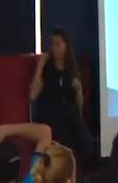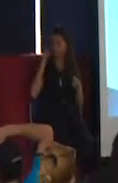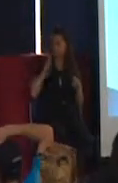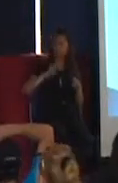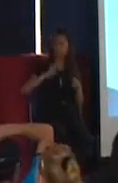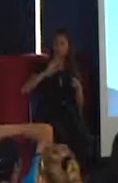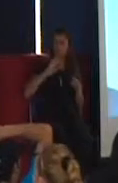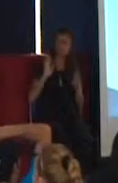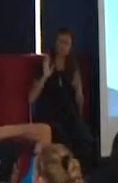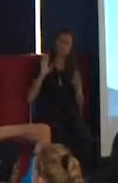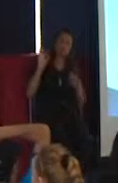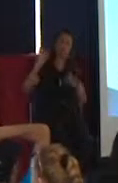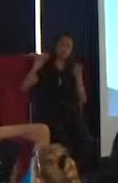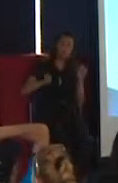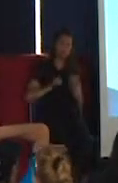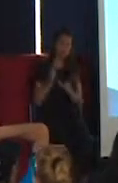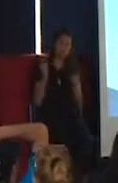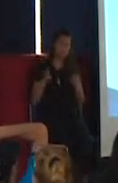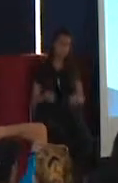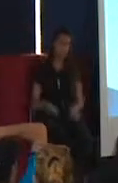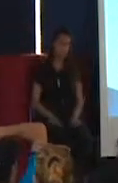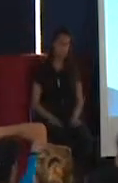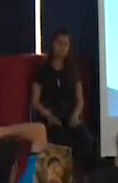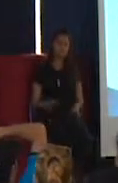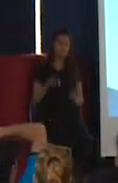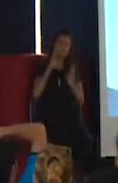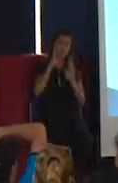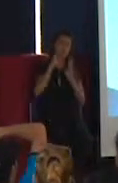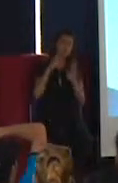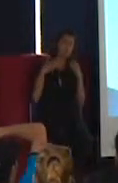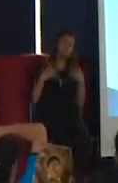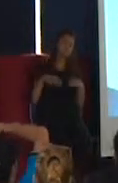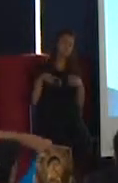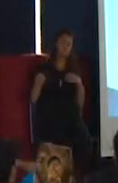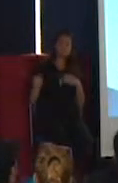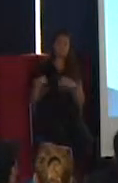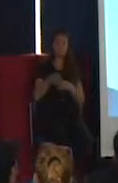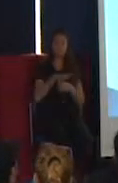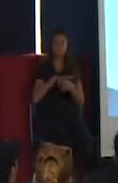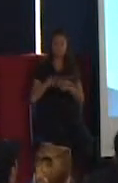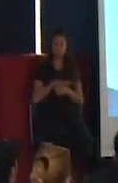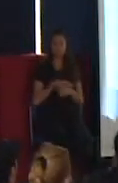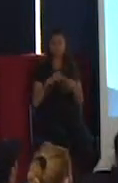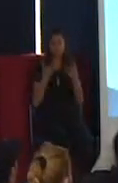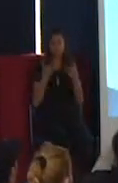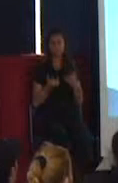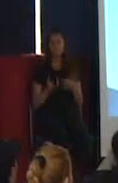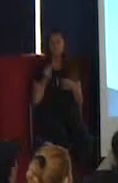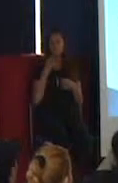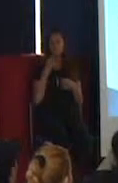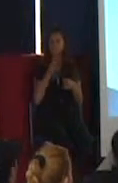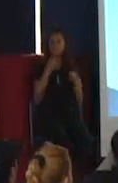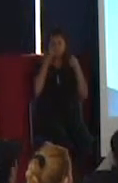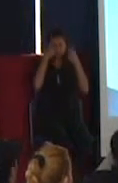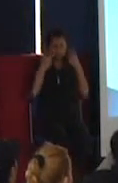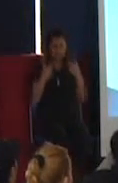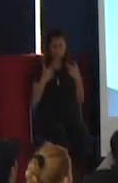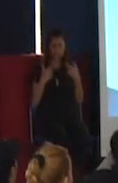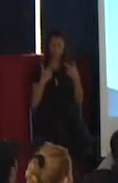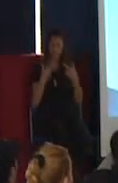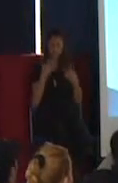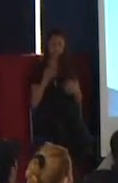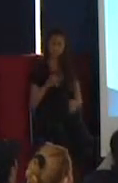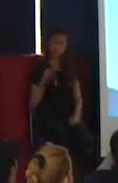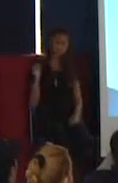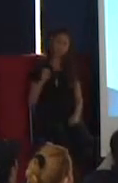nivel nacional, sino a nivel internacional. Entonces es de admirar esa serie de situaciones, y en este momento lo que está diciendo el Estado es sí,